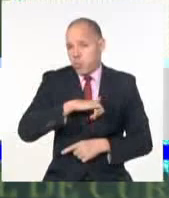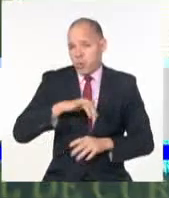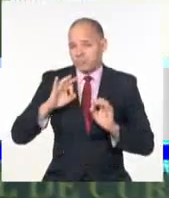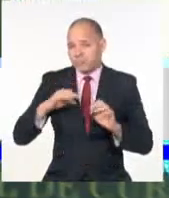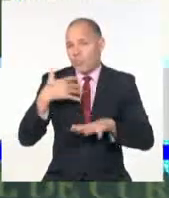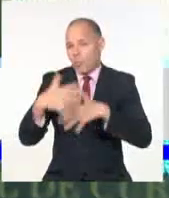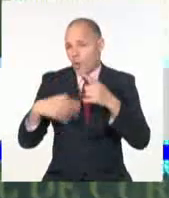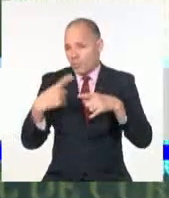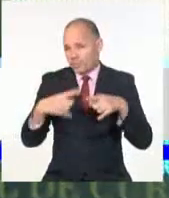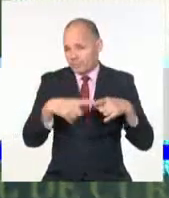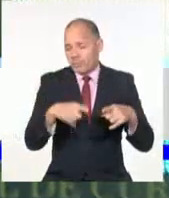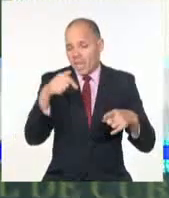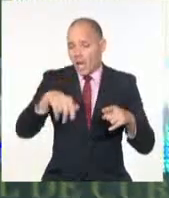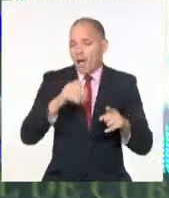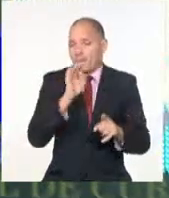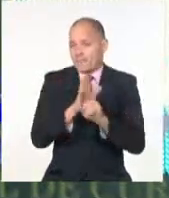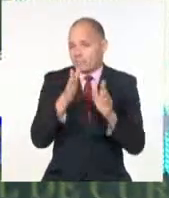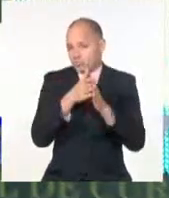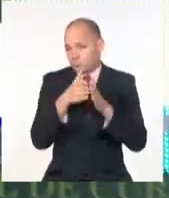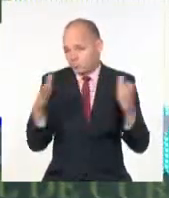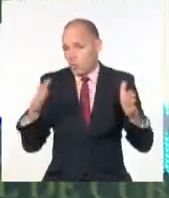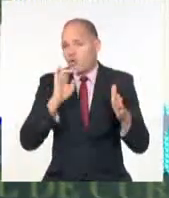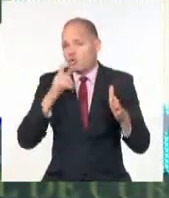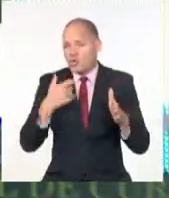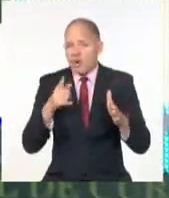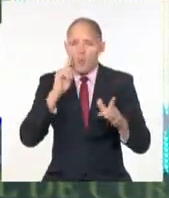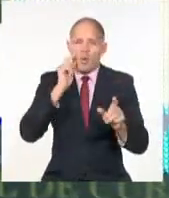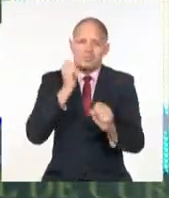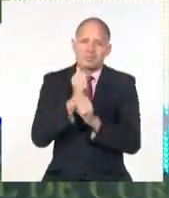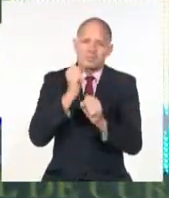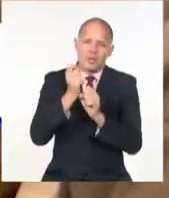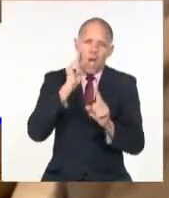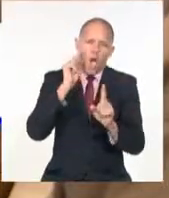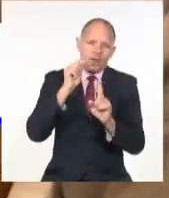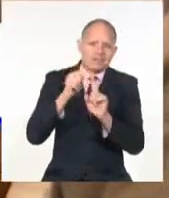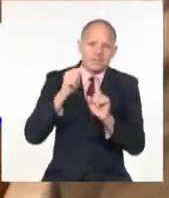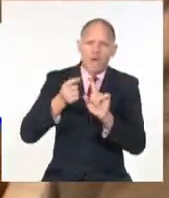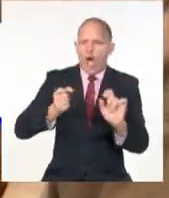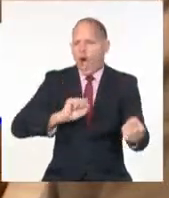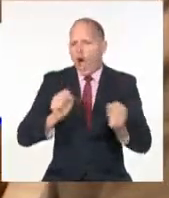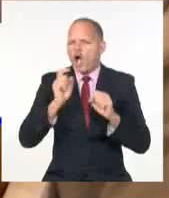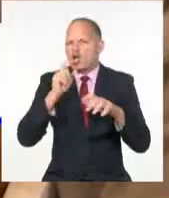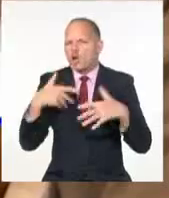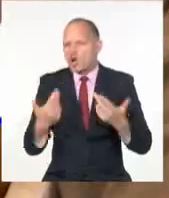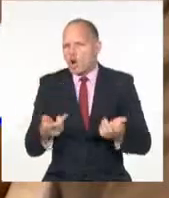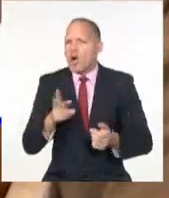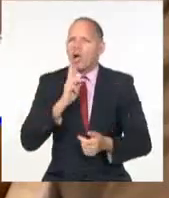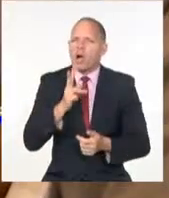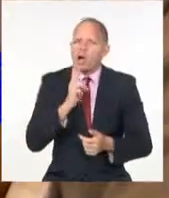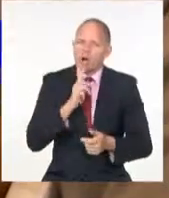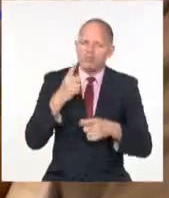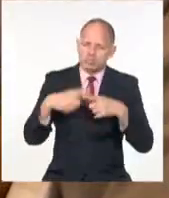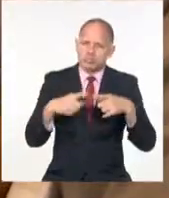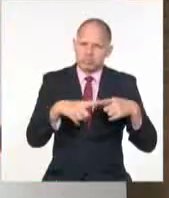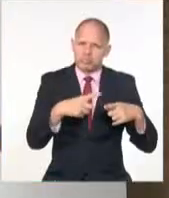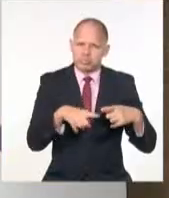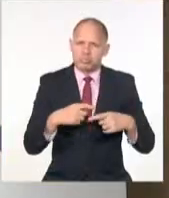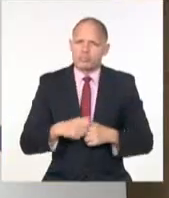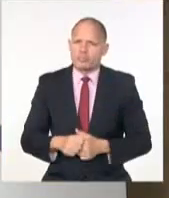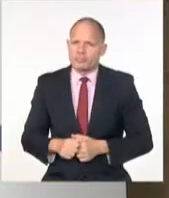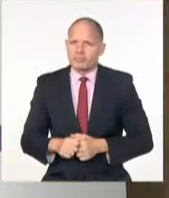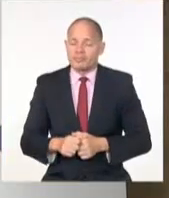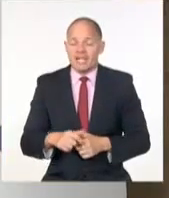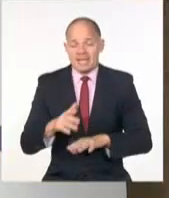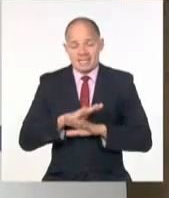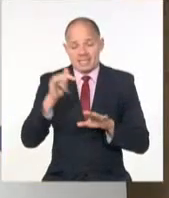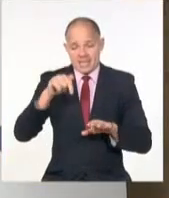objetivos y acelerar las alianzas en la gestión del agua. Quedó evidenciado que los retos y desafíos